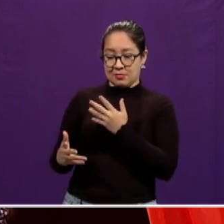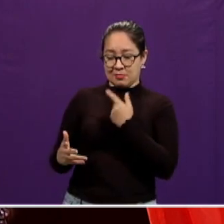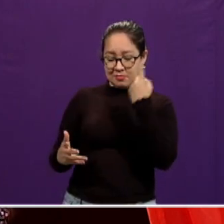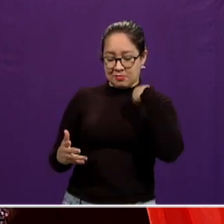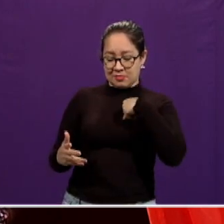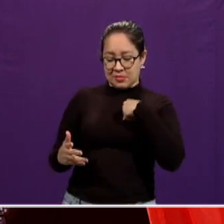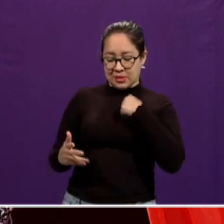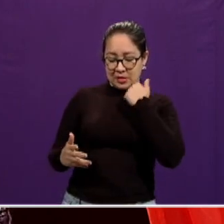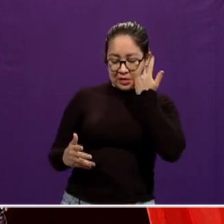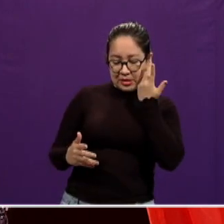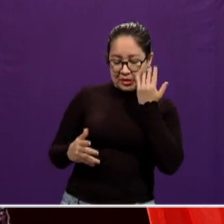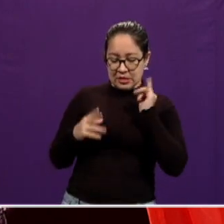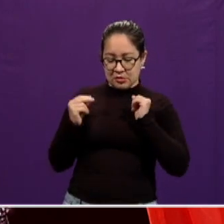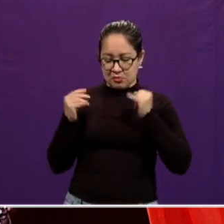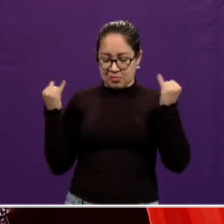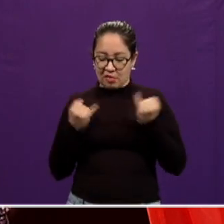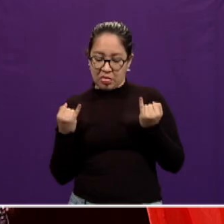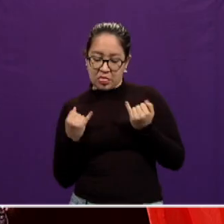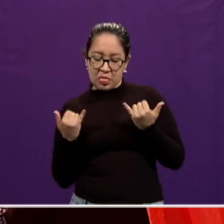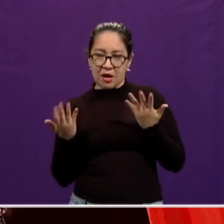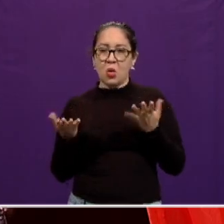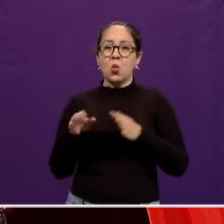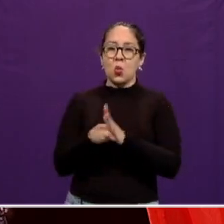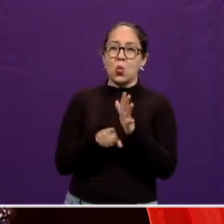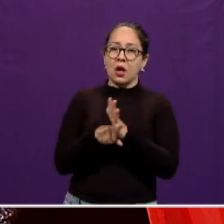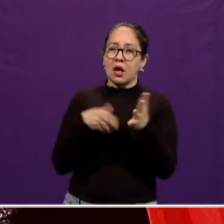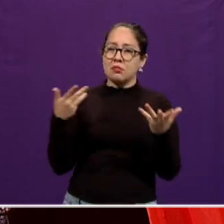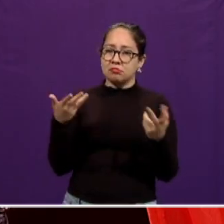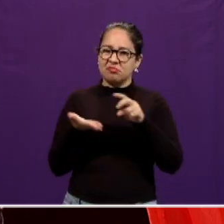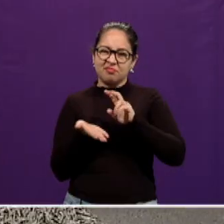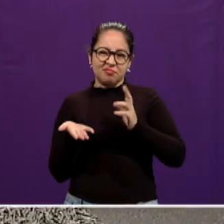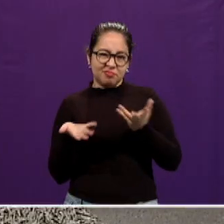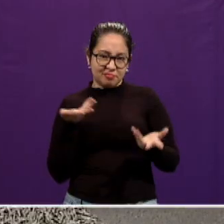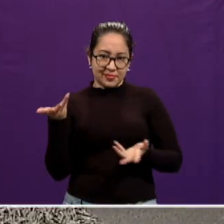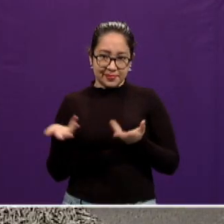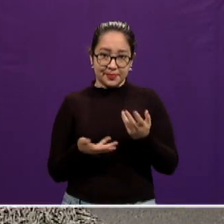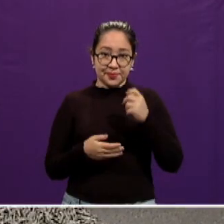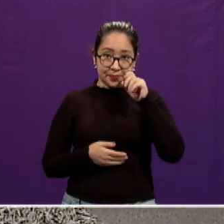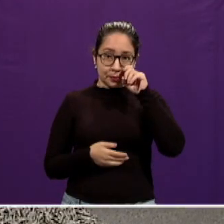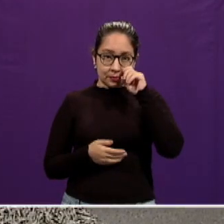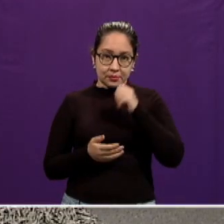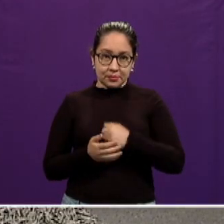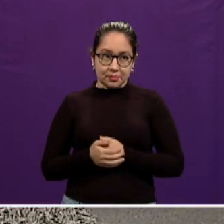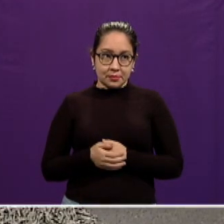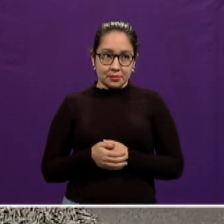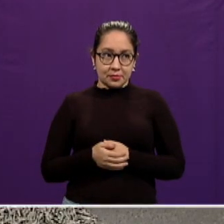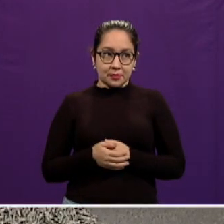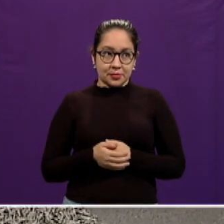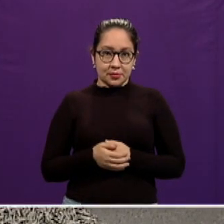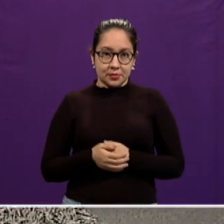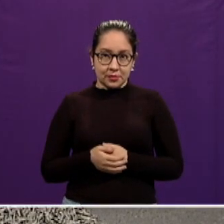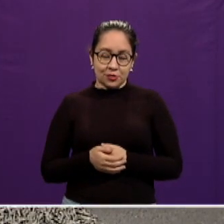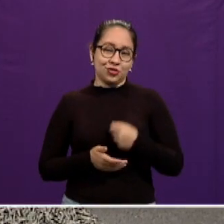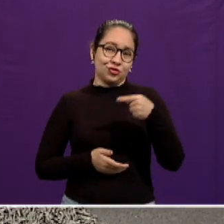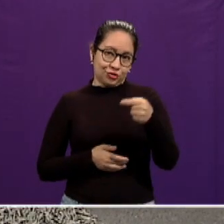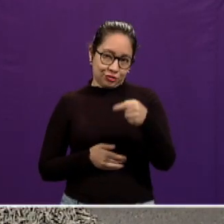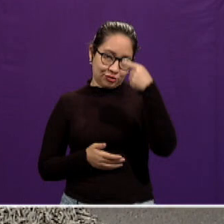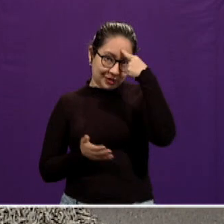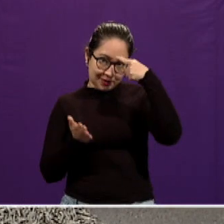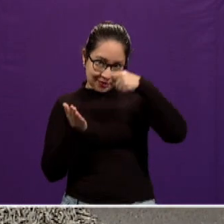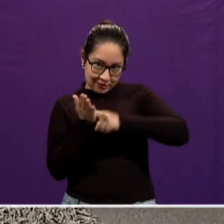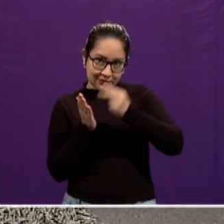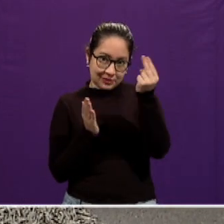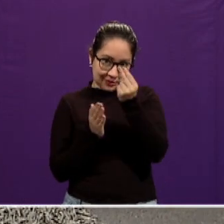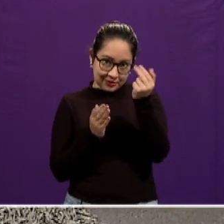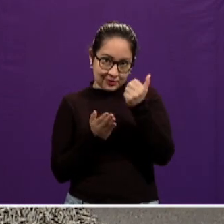quiero, o por berrinche, o cómo se trabaja este asunto, psicóloga. Fíjate que yo sí creo que necesitamos ayuda profesional en este